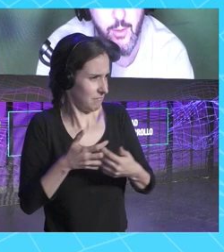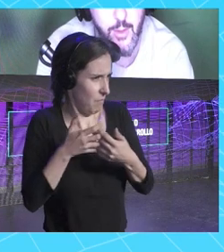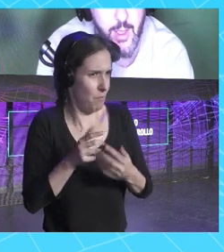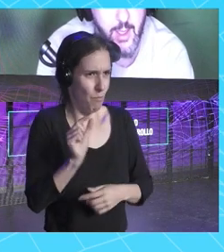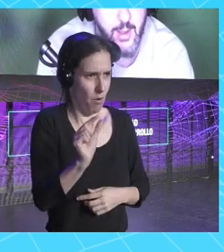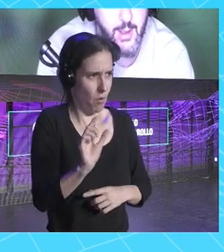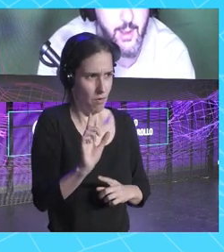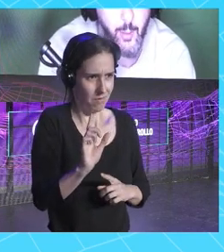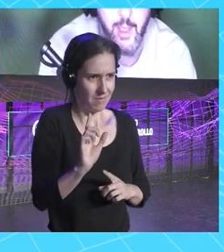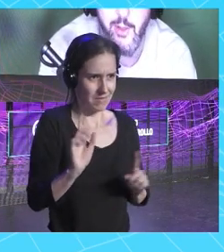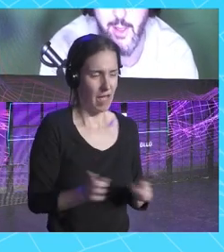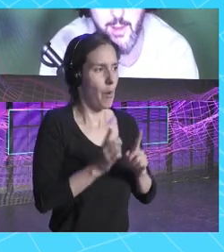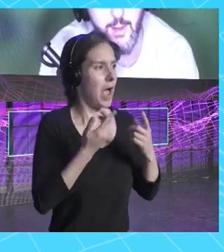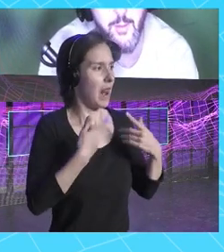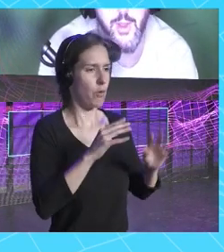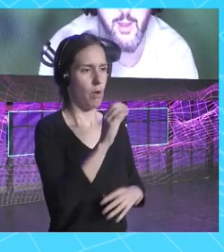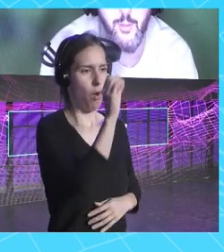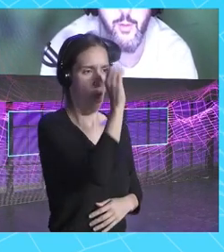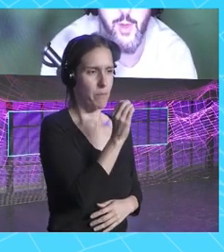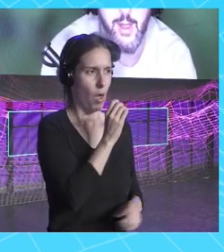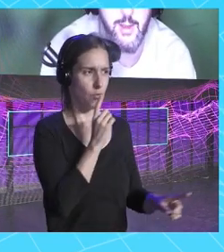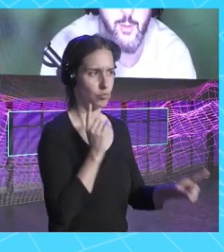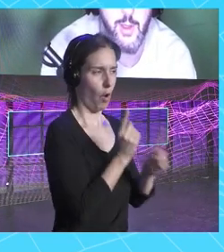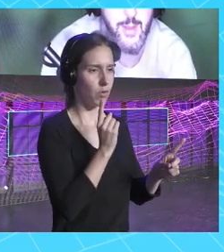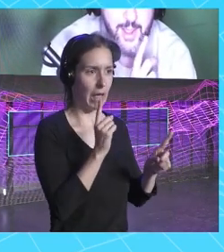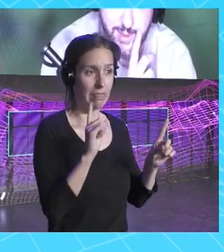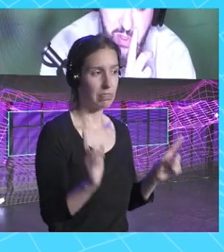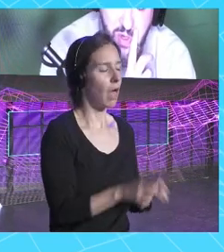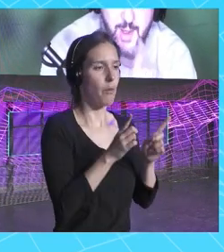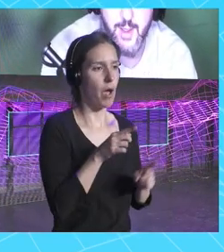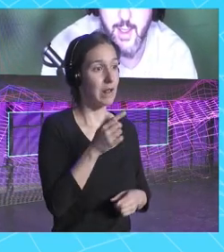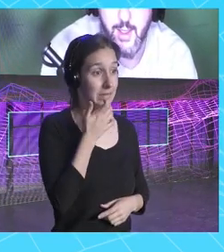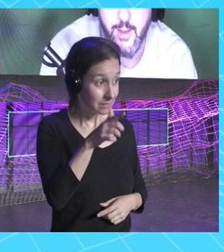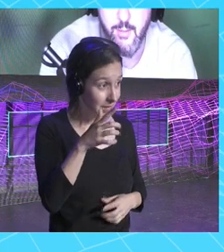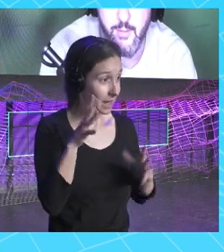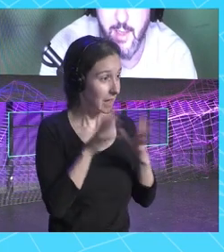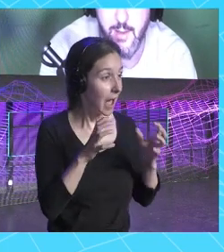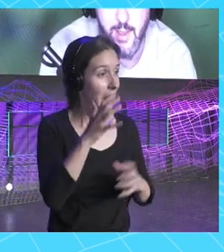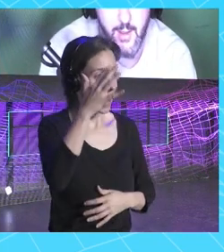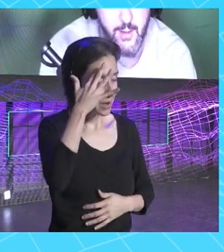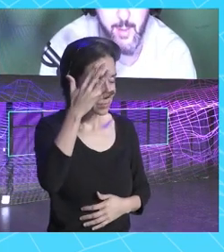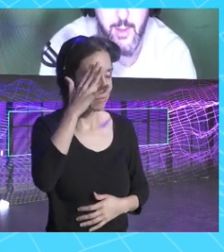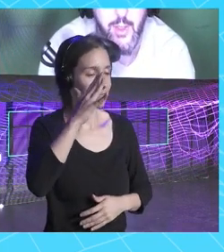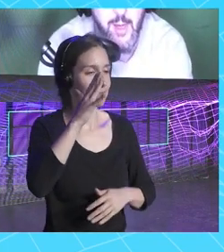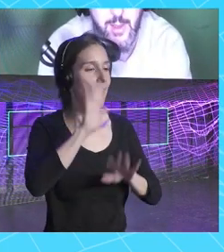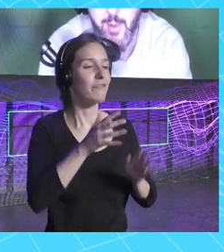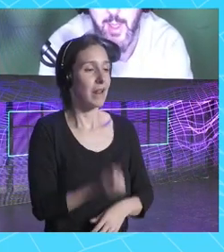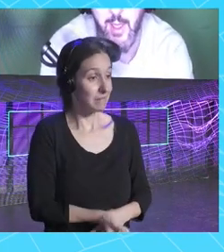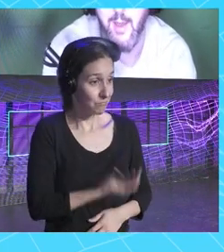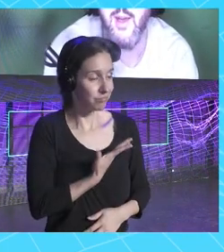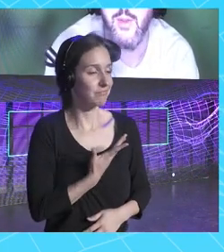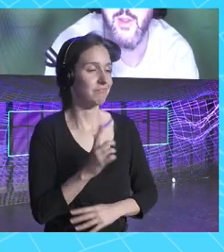contra opiniones muy muy fundadas y muy respetadas llegas a la pasión te lleva siempre